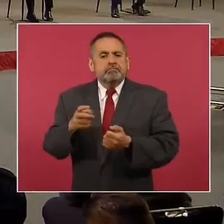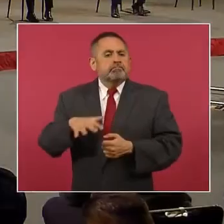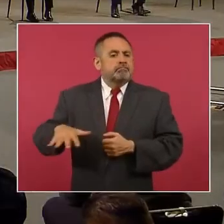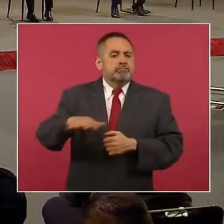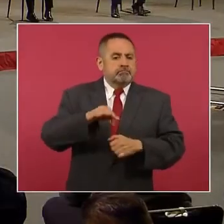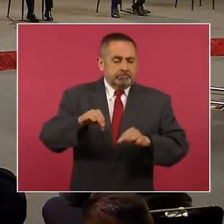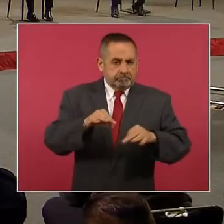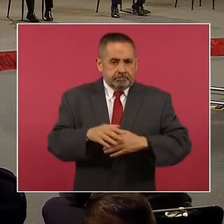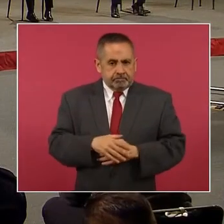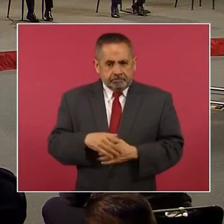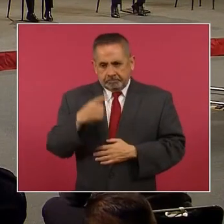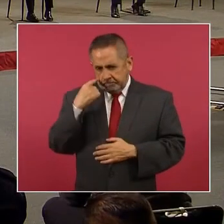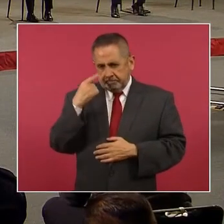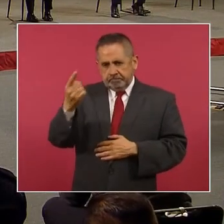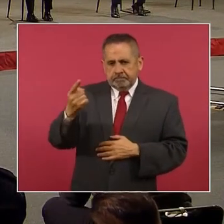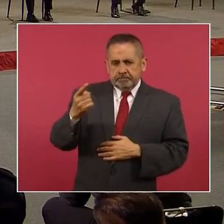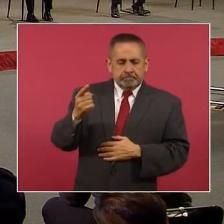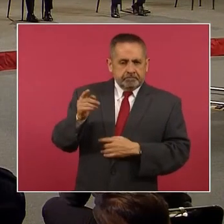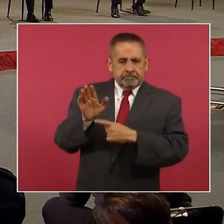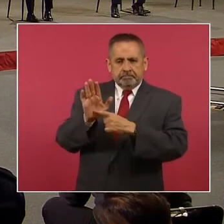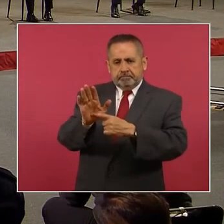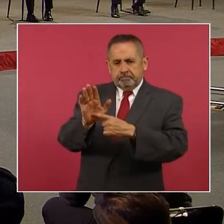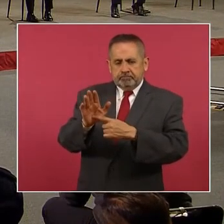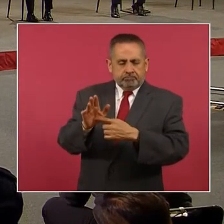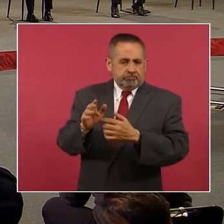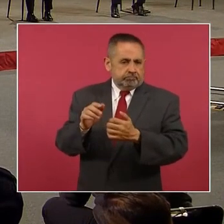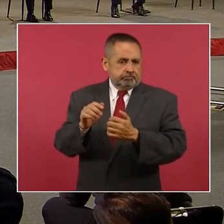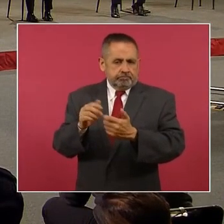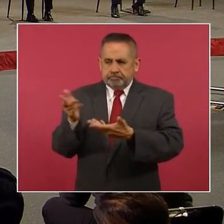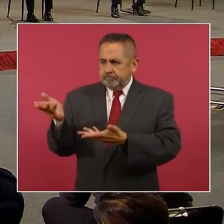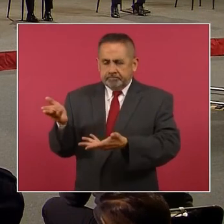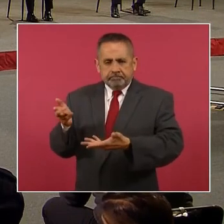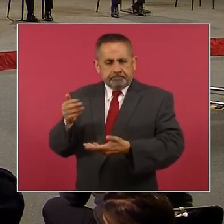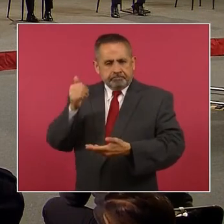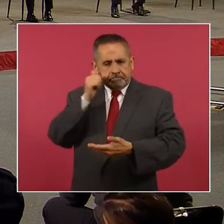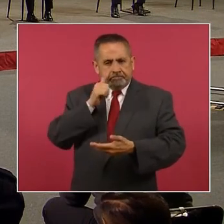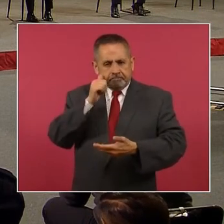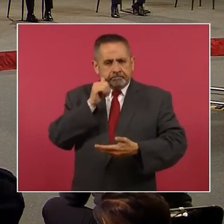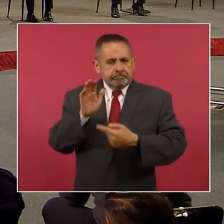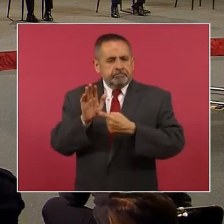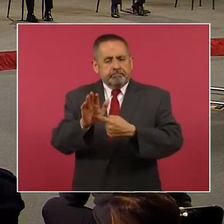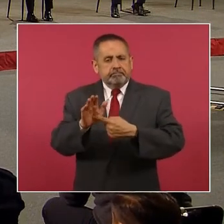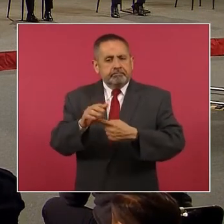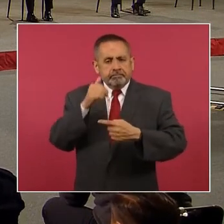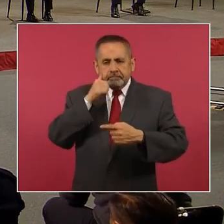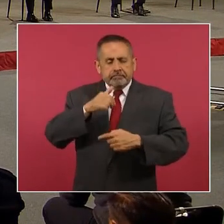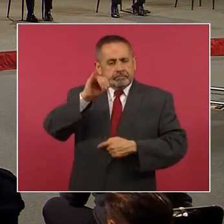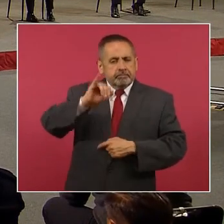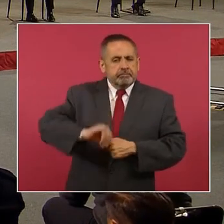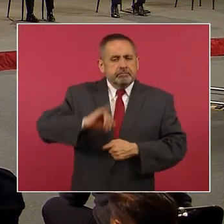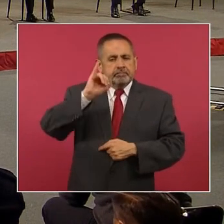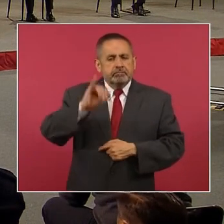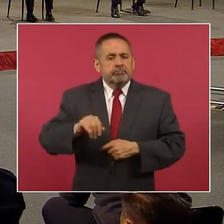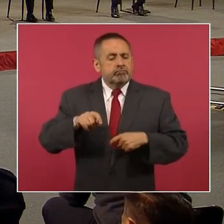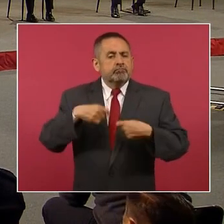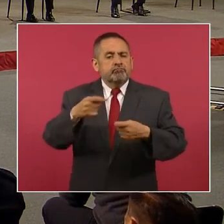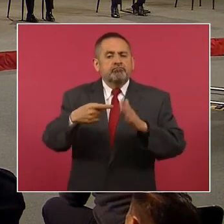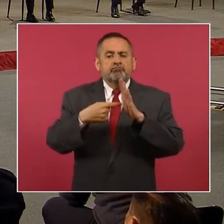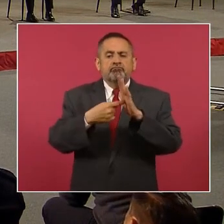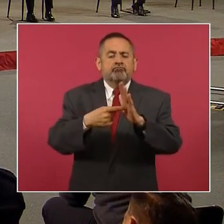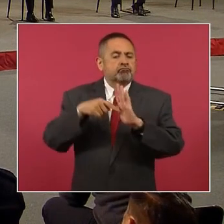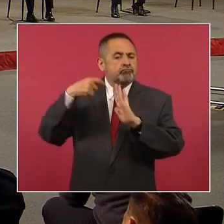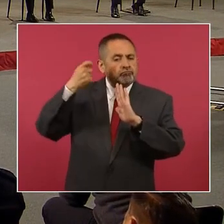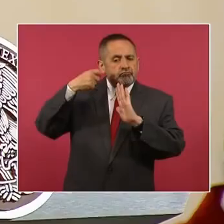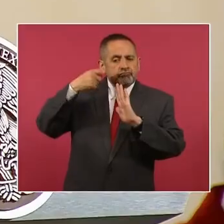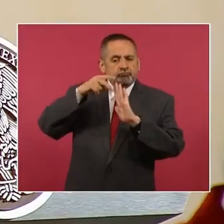a presentar, presidente, como lo hacemos cada jueves que venimos, un